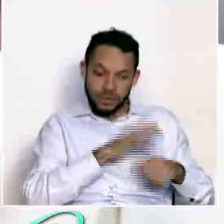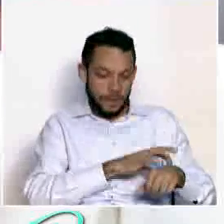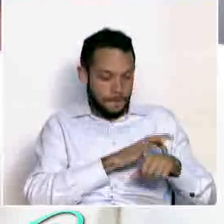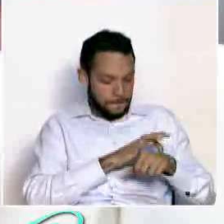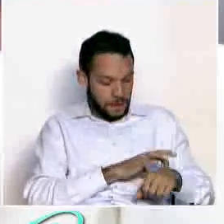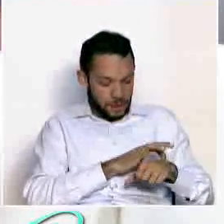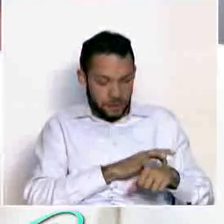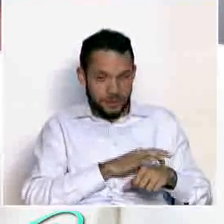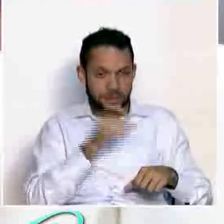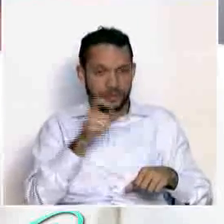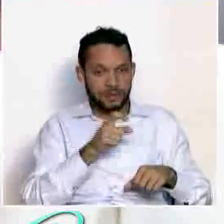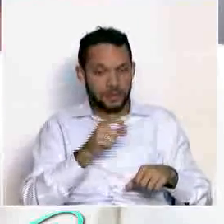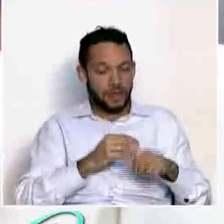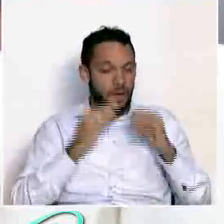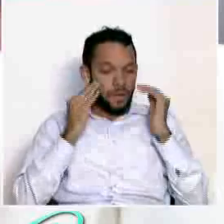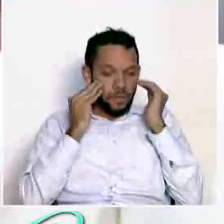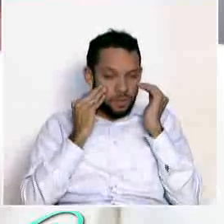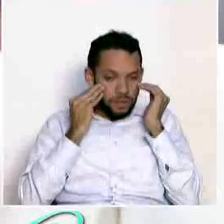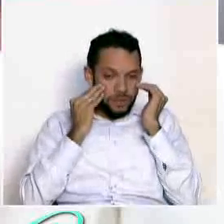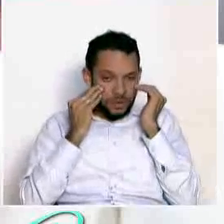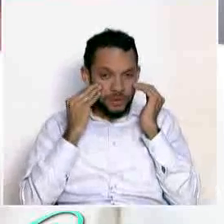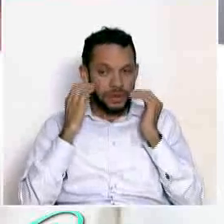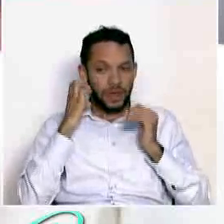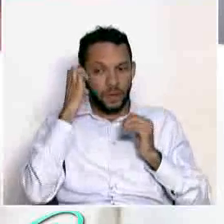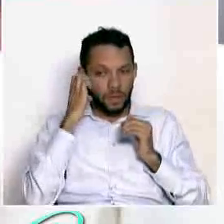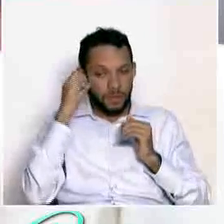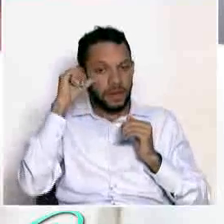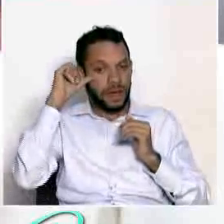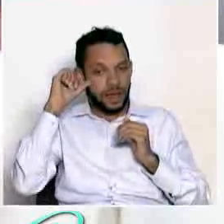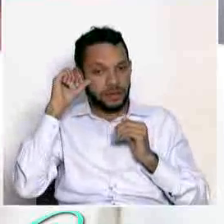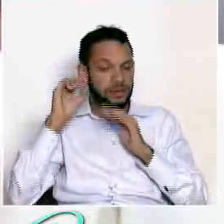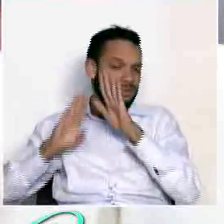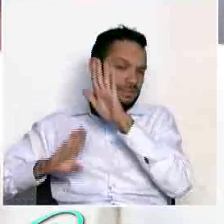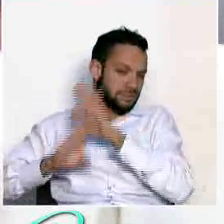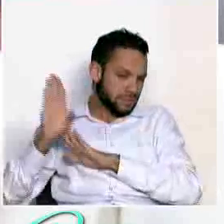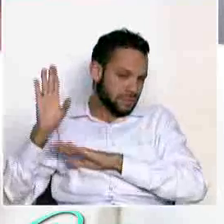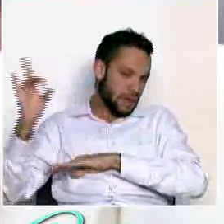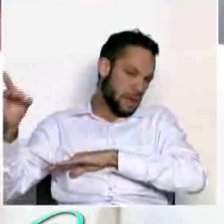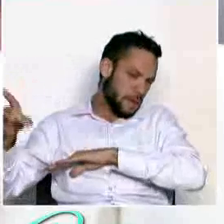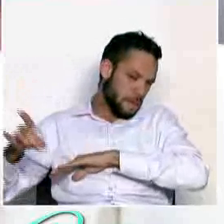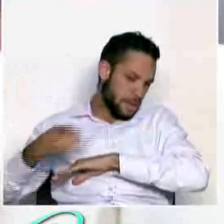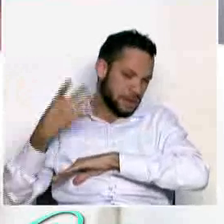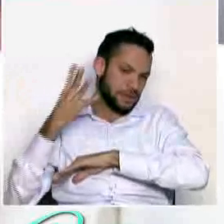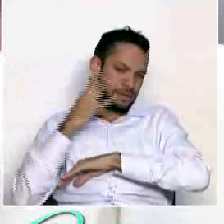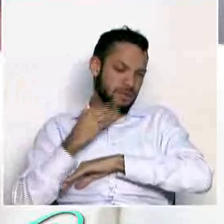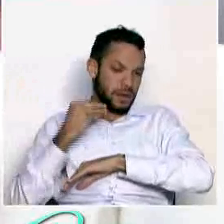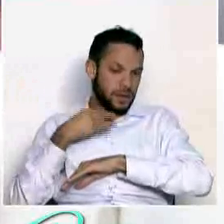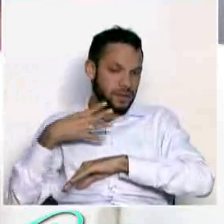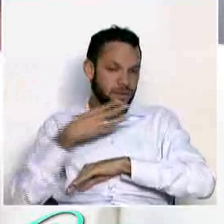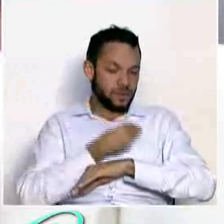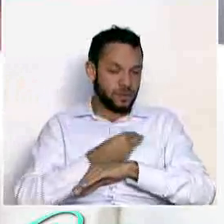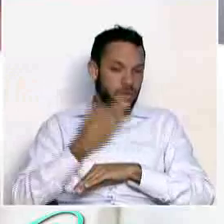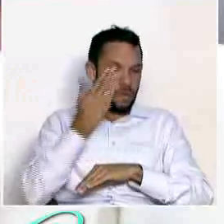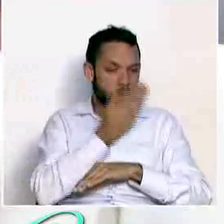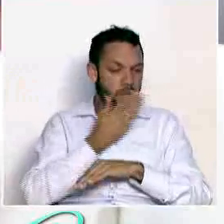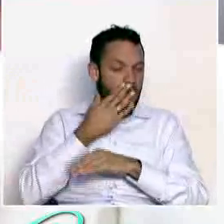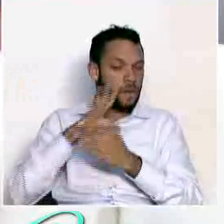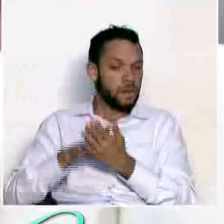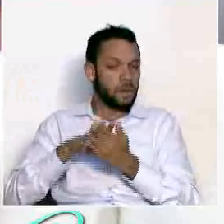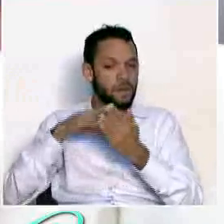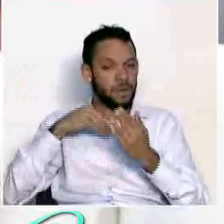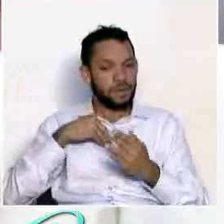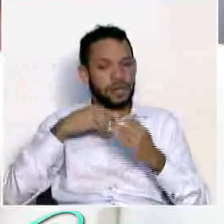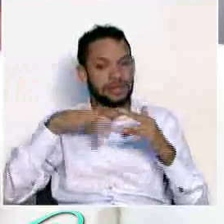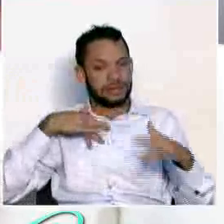esta terapia en cuenta, porque es algo que realmente se puede experimentar, se puede sentir y